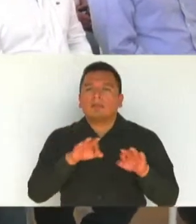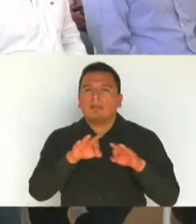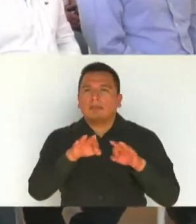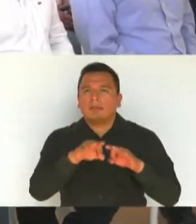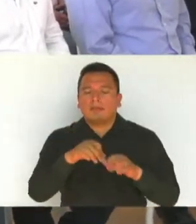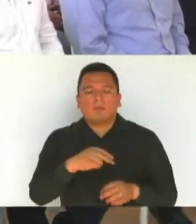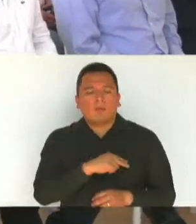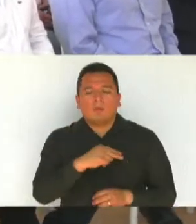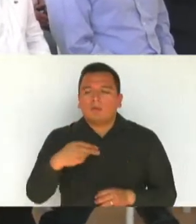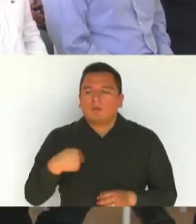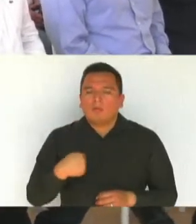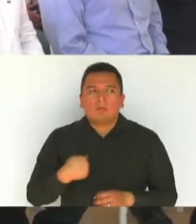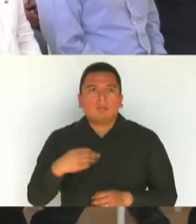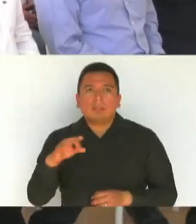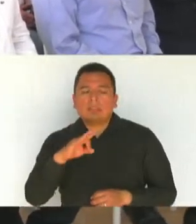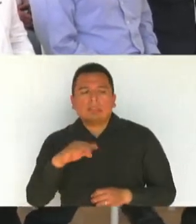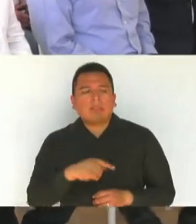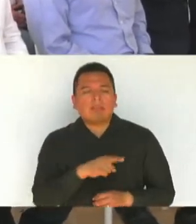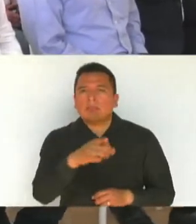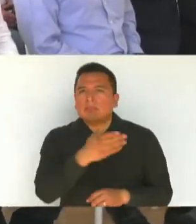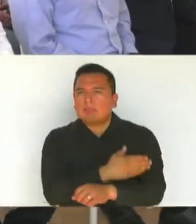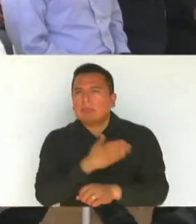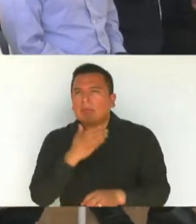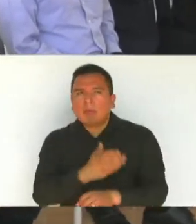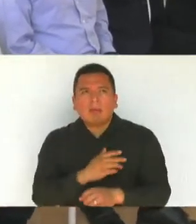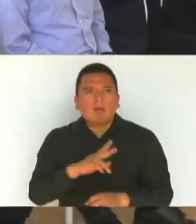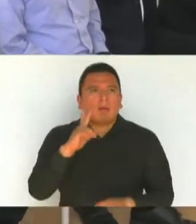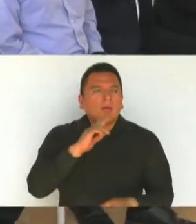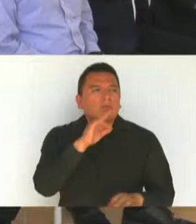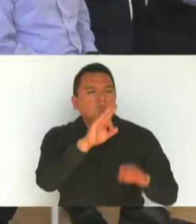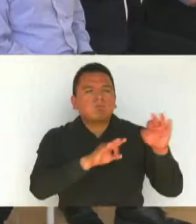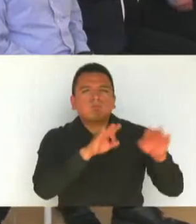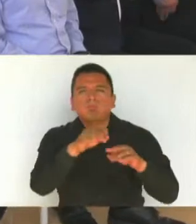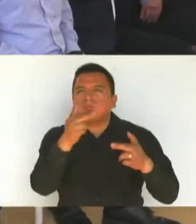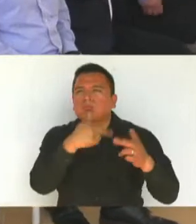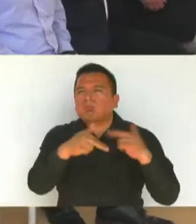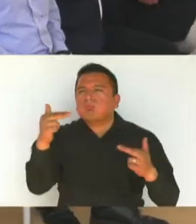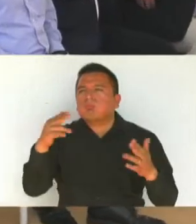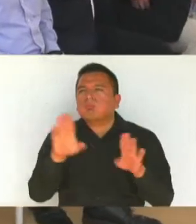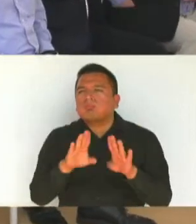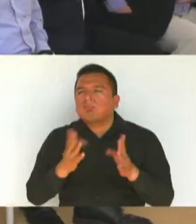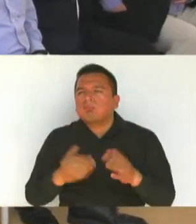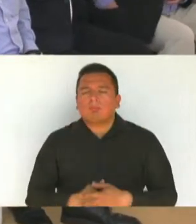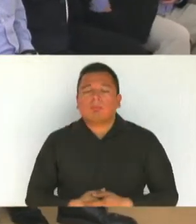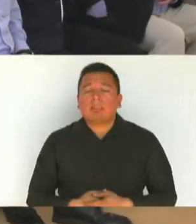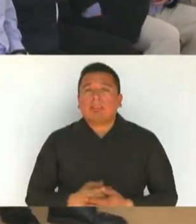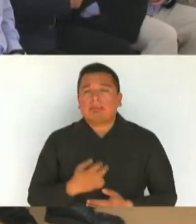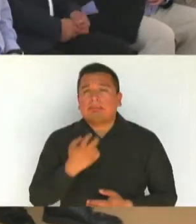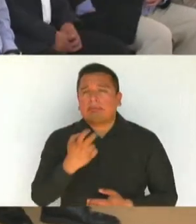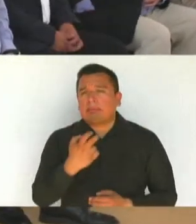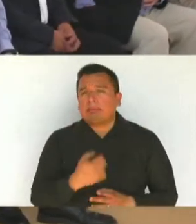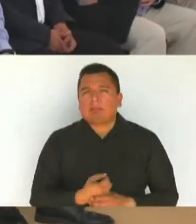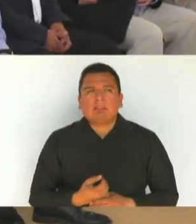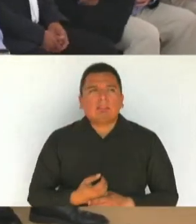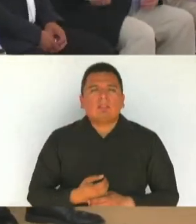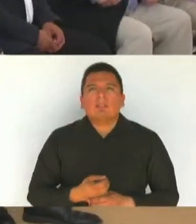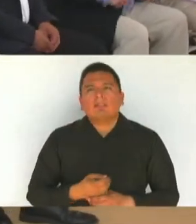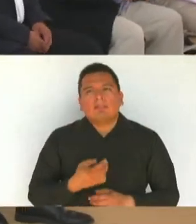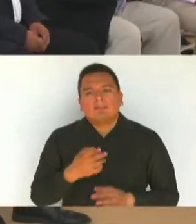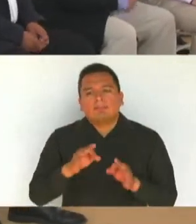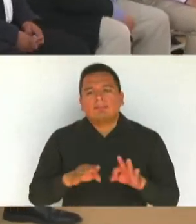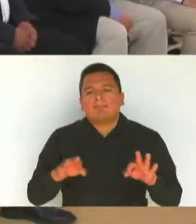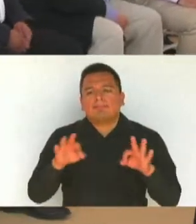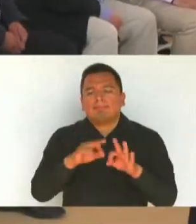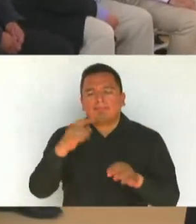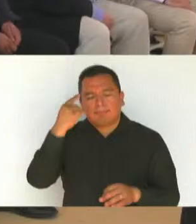que establecemos en nuestro entorno laboral, son recursos muy poderosos para crear salud